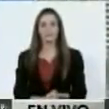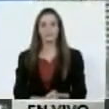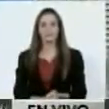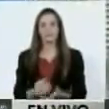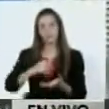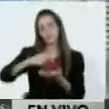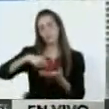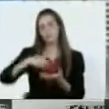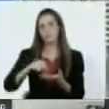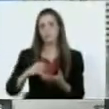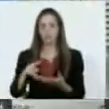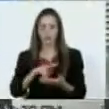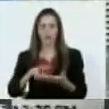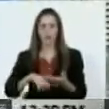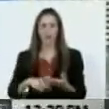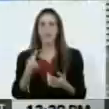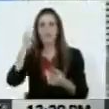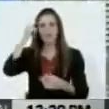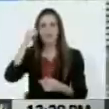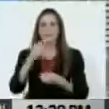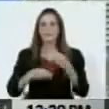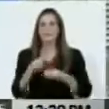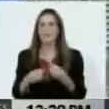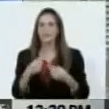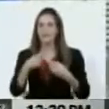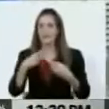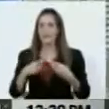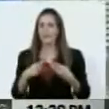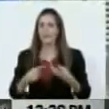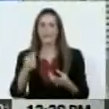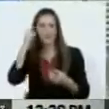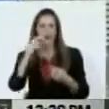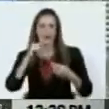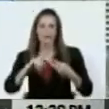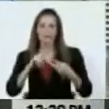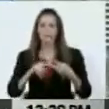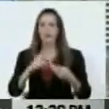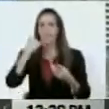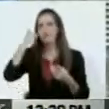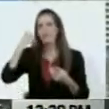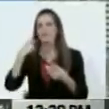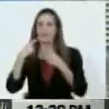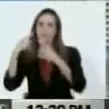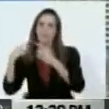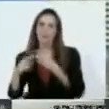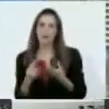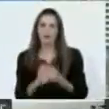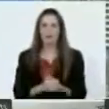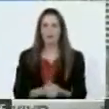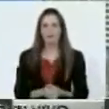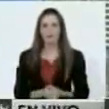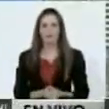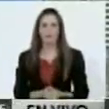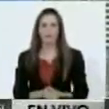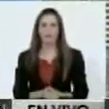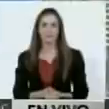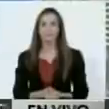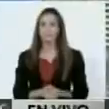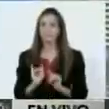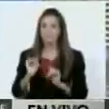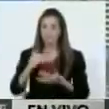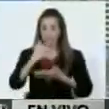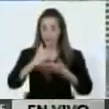diario, vaya, y usted puede leer, el día tal que hicimos, el día tal, hablé por teléfono con la negra, papá, ahí